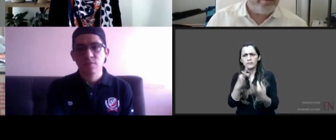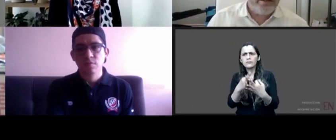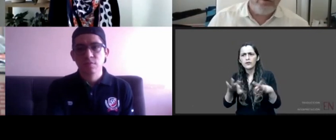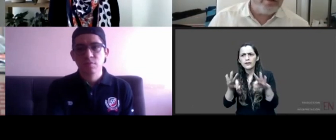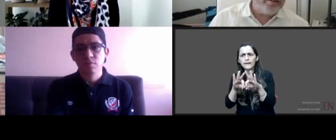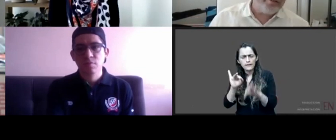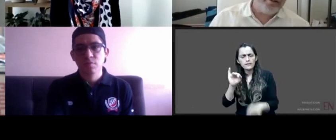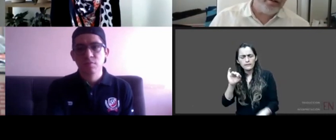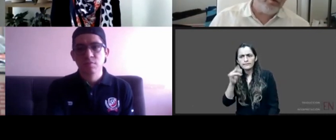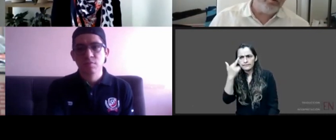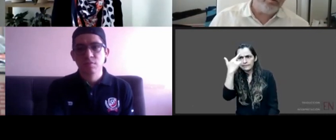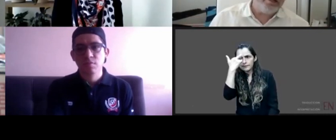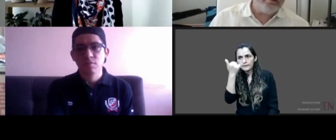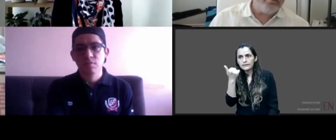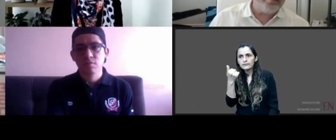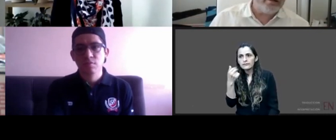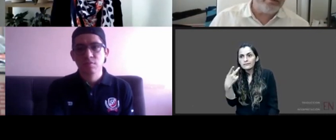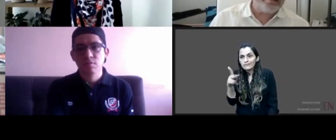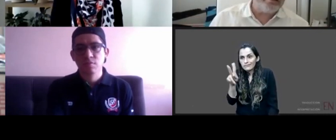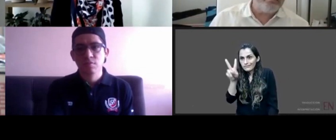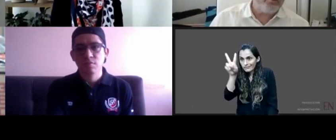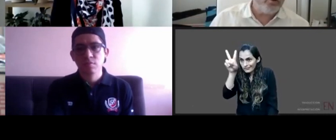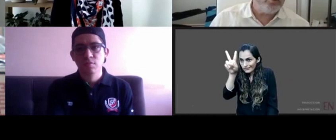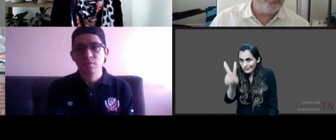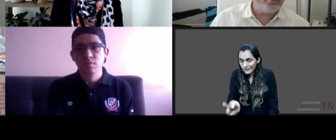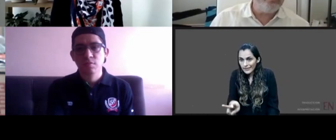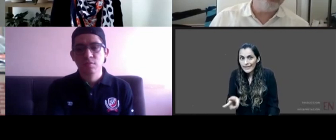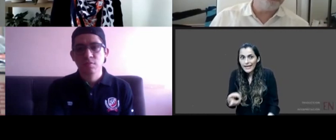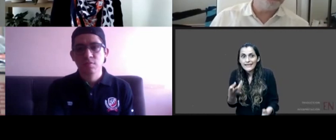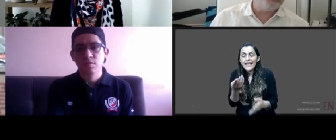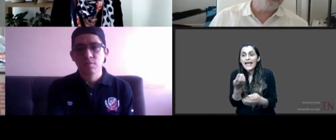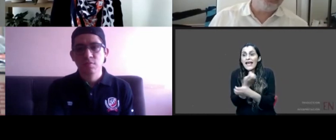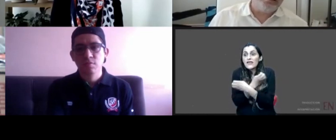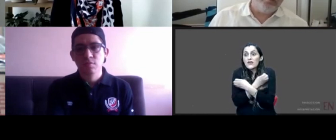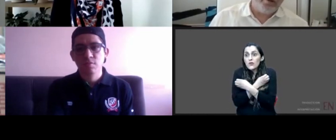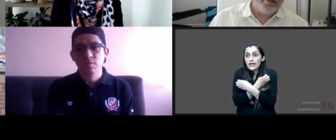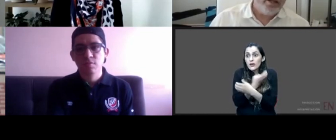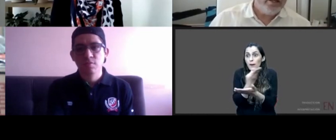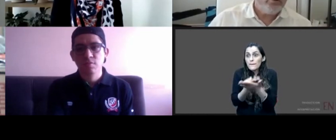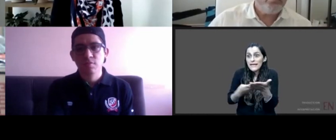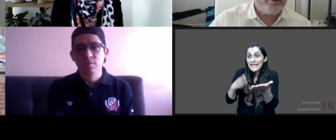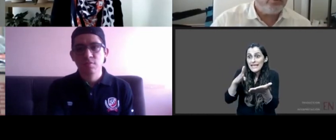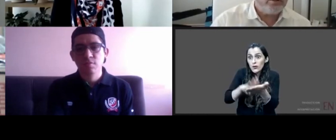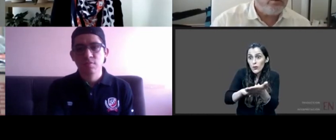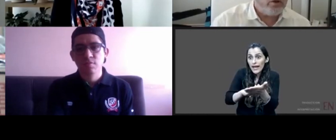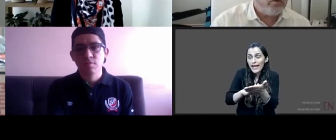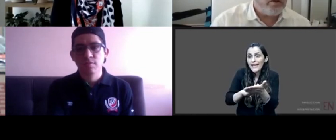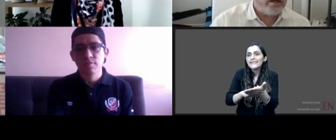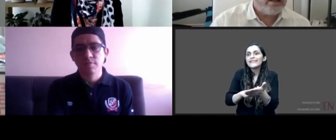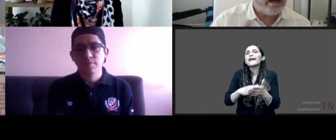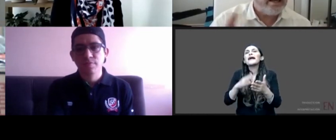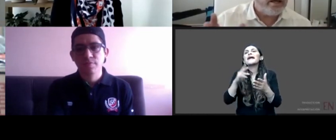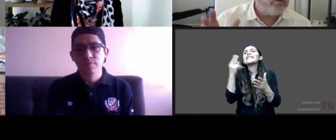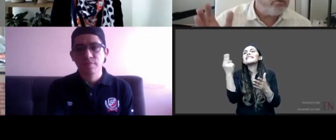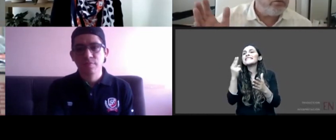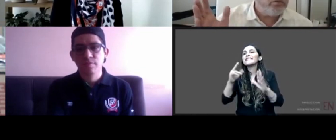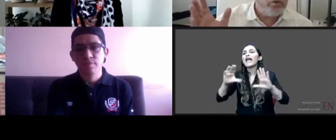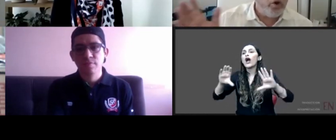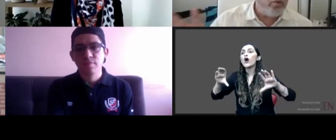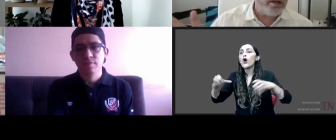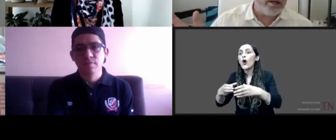problema es que no existe la educación bilingüe sin la participación de una comunidad bilingüe. No puedo, o sea, y aquí hay